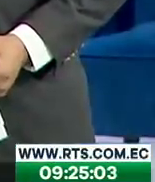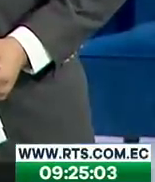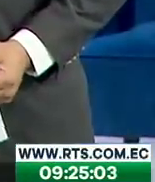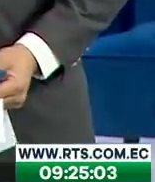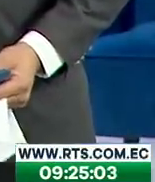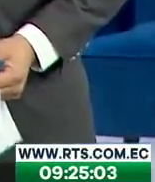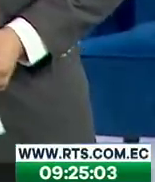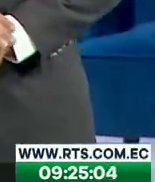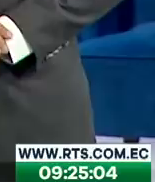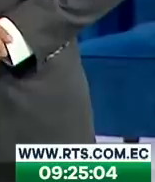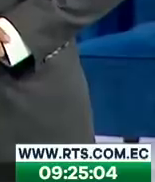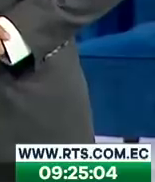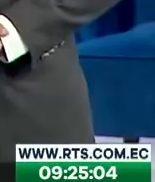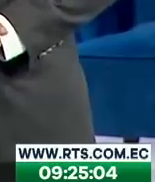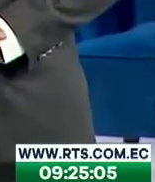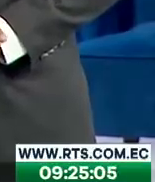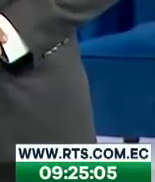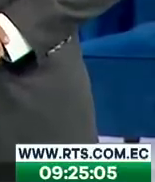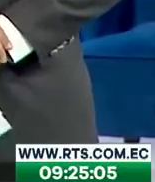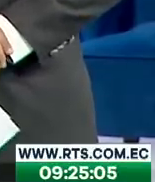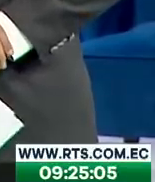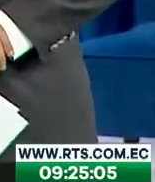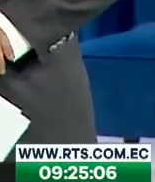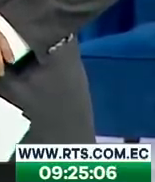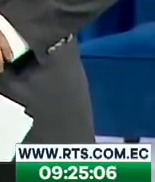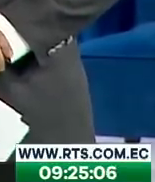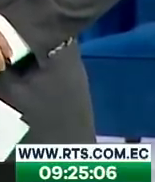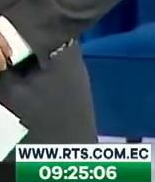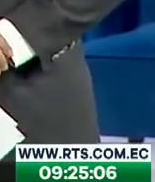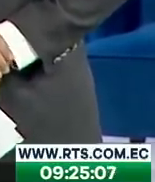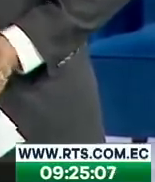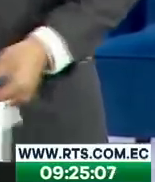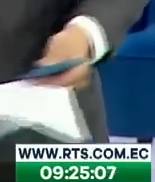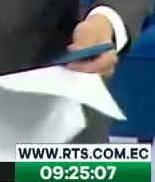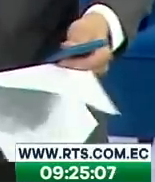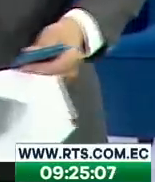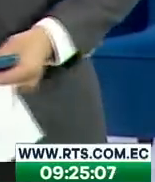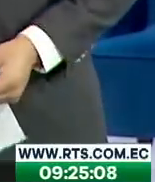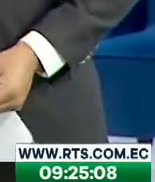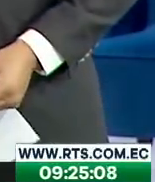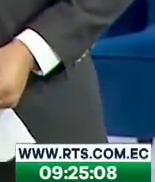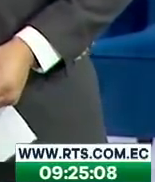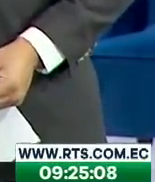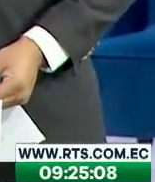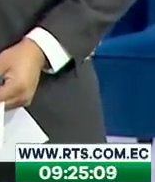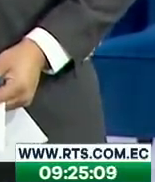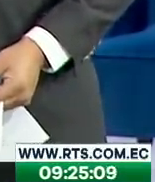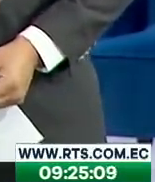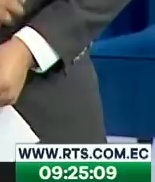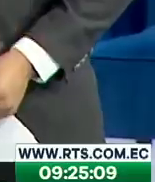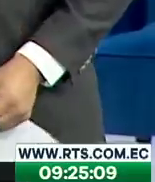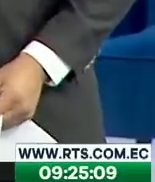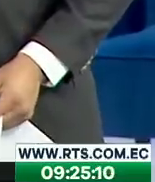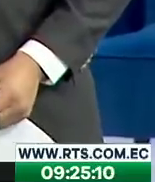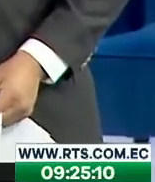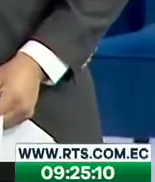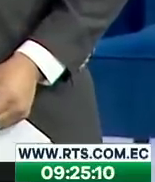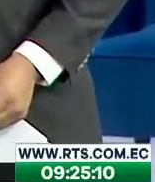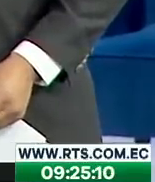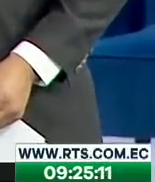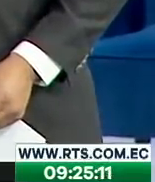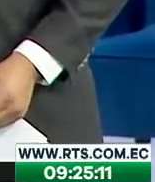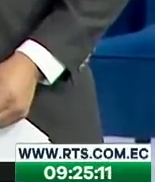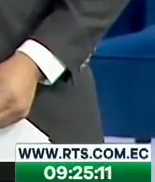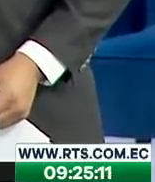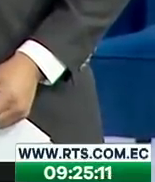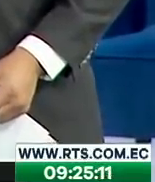Muy bien, felicitaciones para todos nuestros compañeros, indudablemente por toda su labor y esa condecoración que se lo merecen. Por